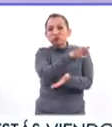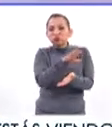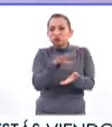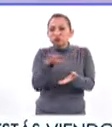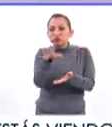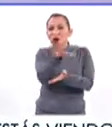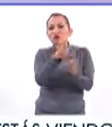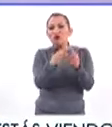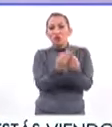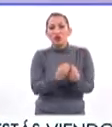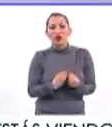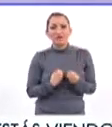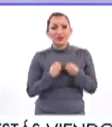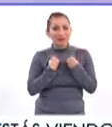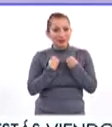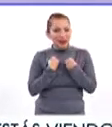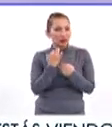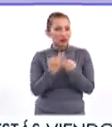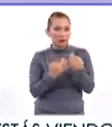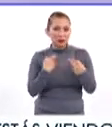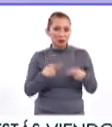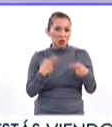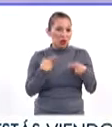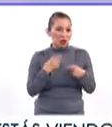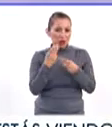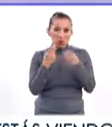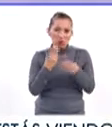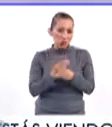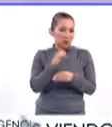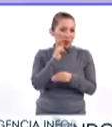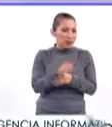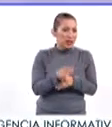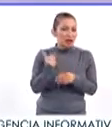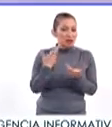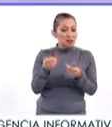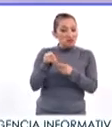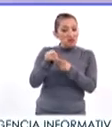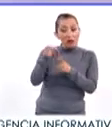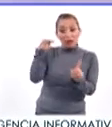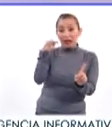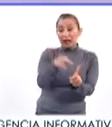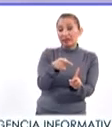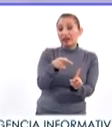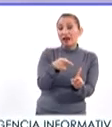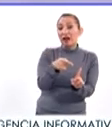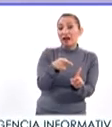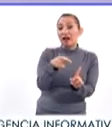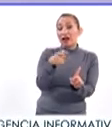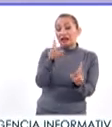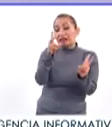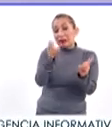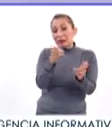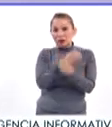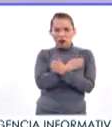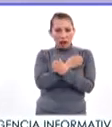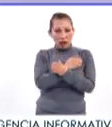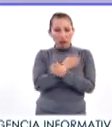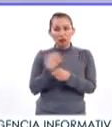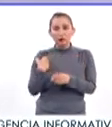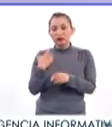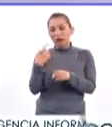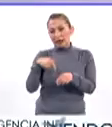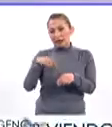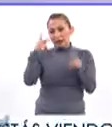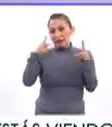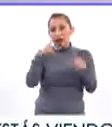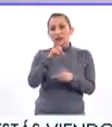los modus vivendi de todas las sociedades del mundo. Por supuesto, impacta de forma directa y sustancial en temas como la educación. Está con nosotros en